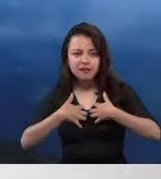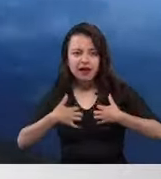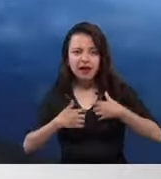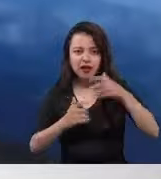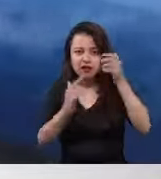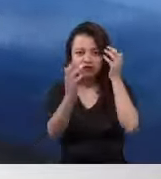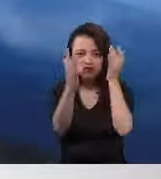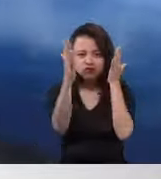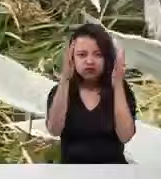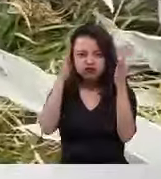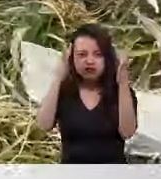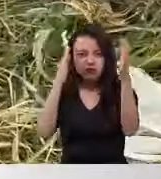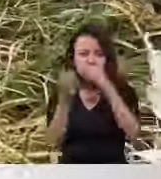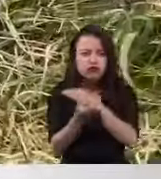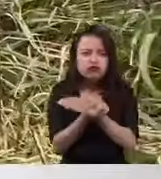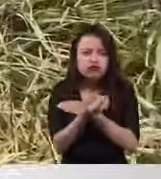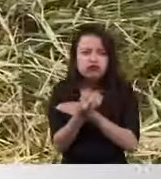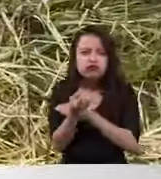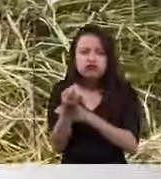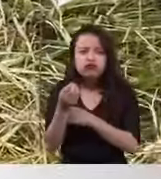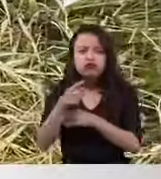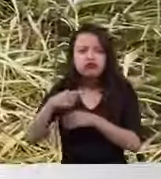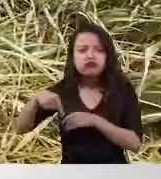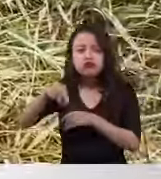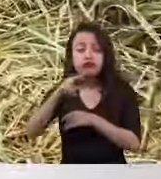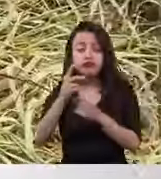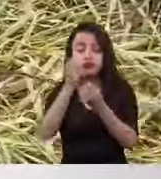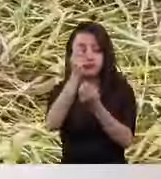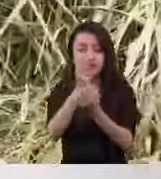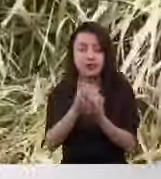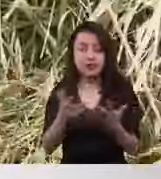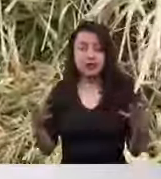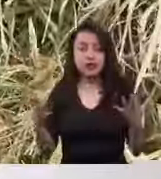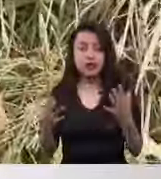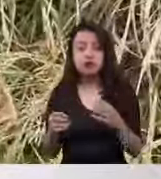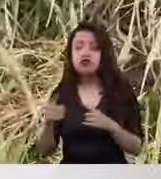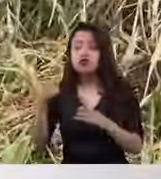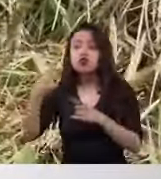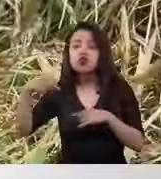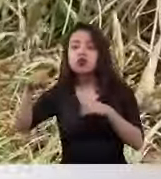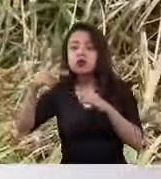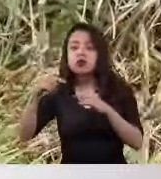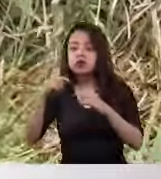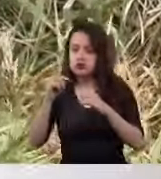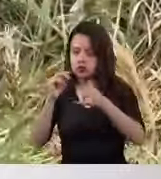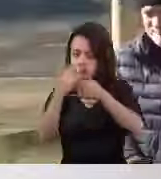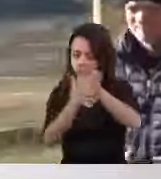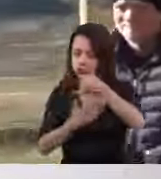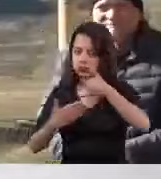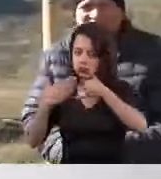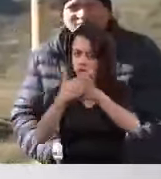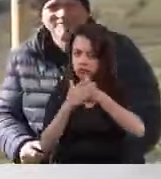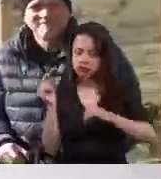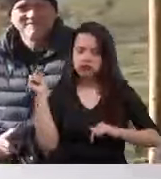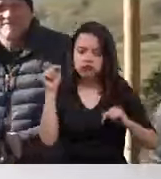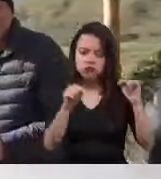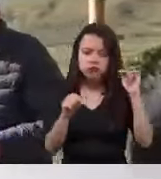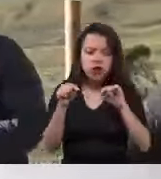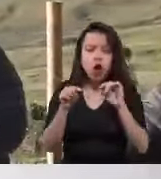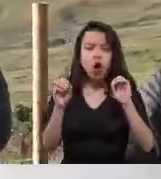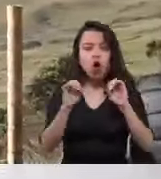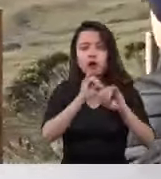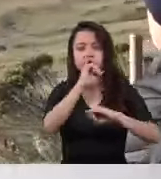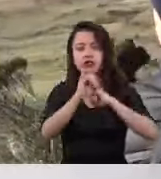más visitados del país, atrayendo tanto a turistas nacionales como internacionales al departamento de Caldas. Pero conservar esta belleza